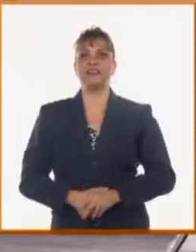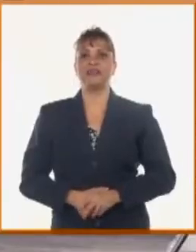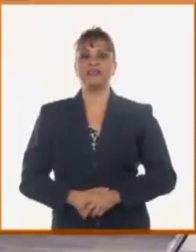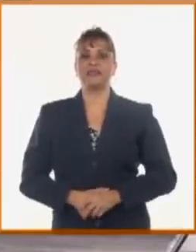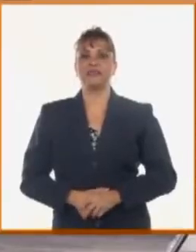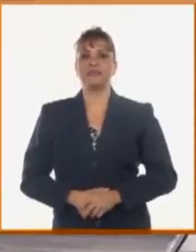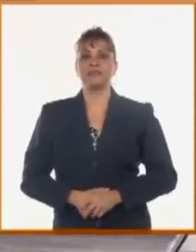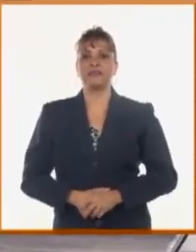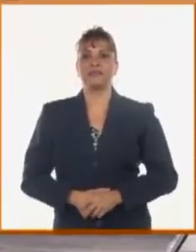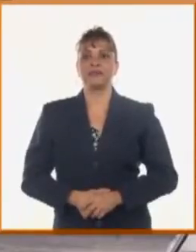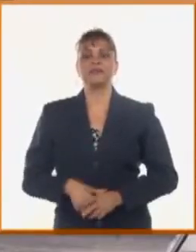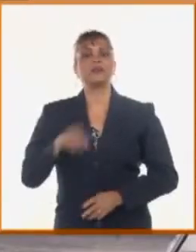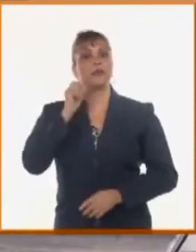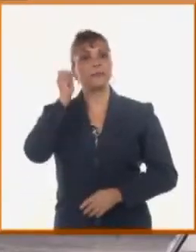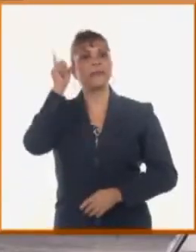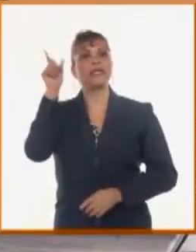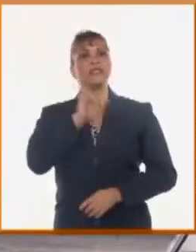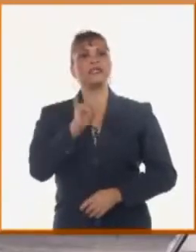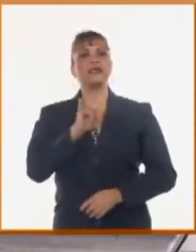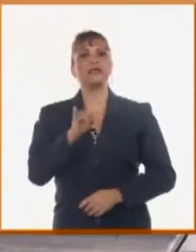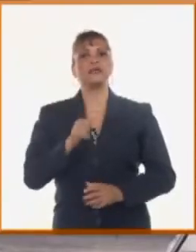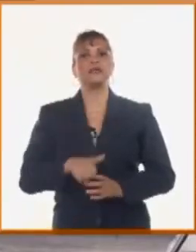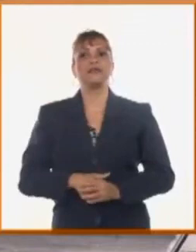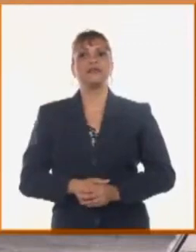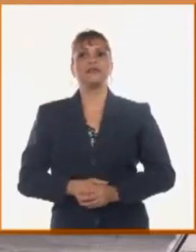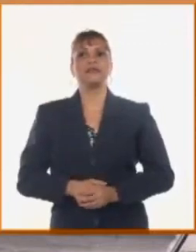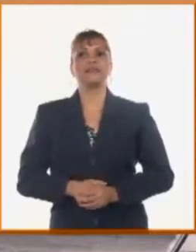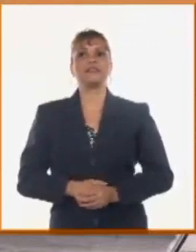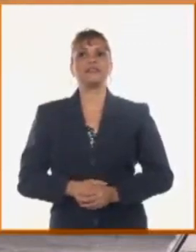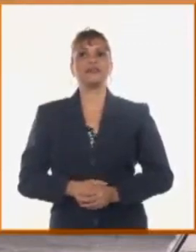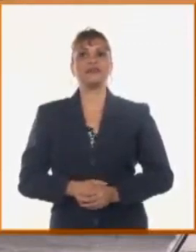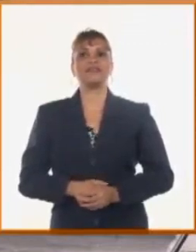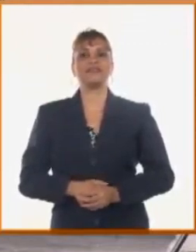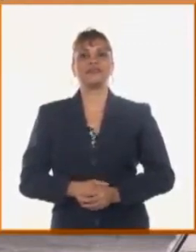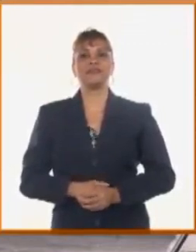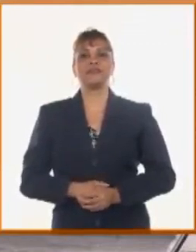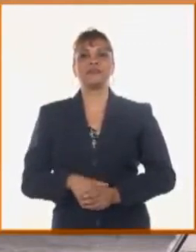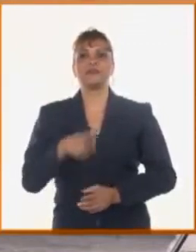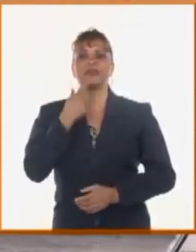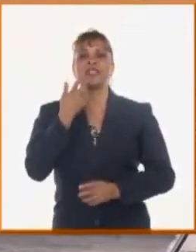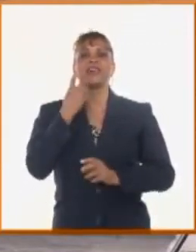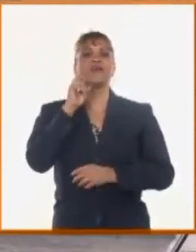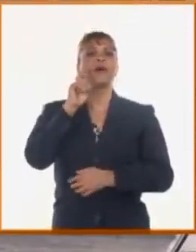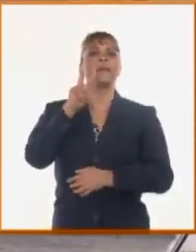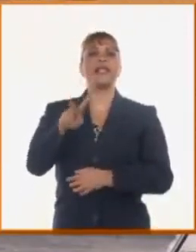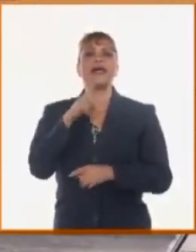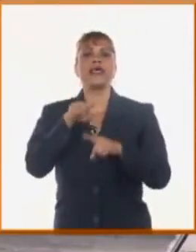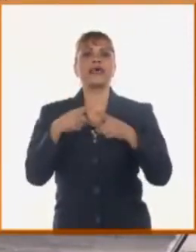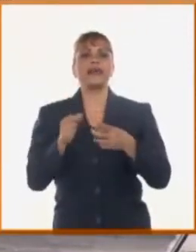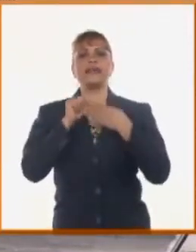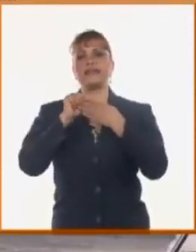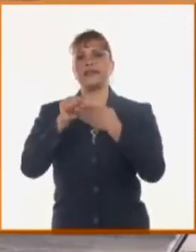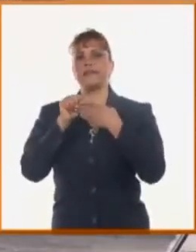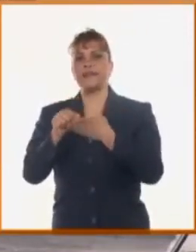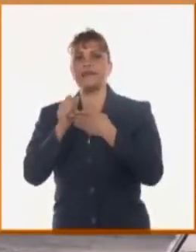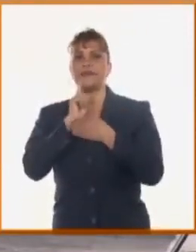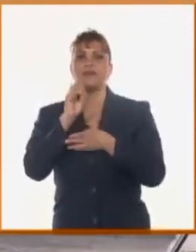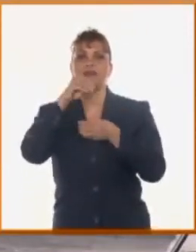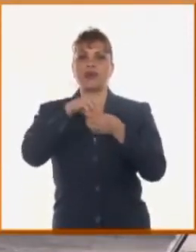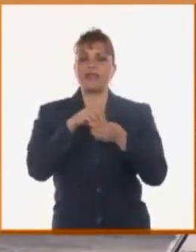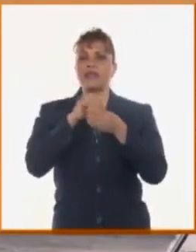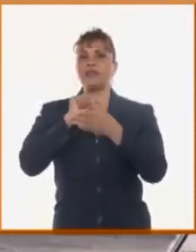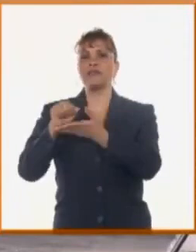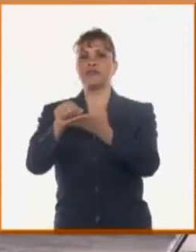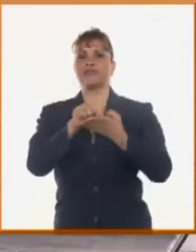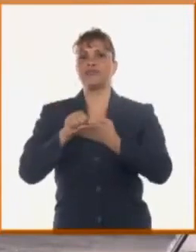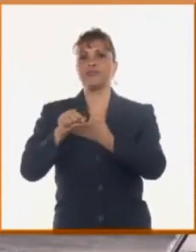Bueno, es una experiencia también que habla no solo de esa mirada hacia los servicios que hacia adentro se pueden brindar desde el